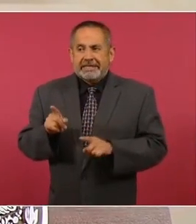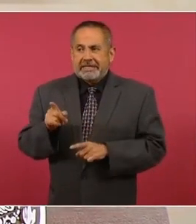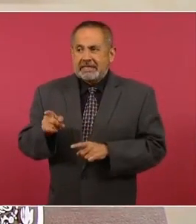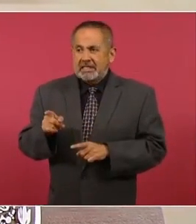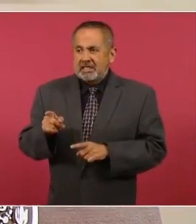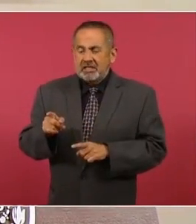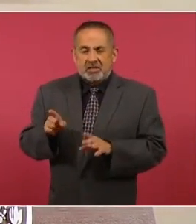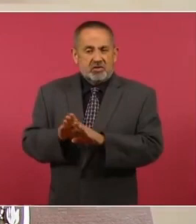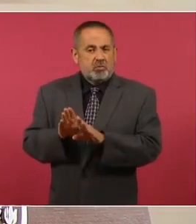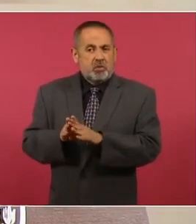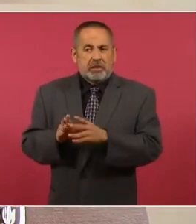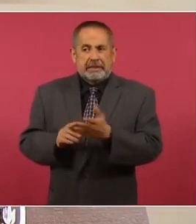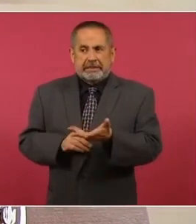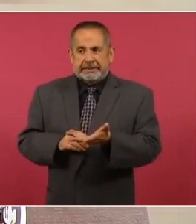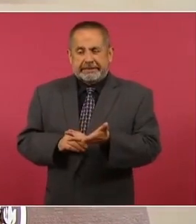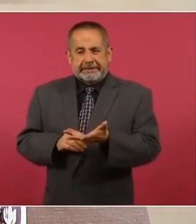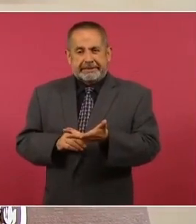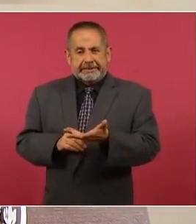afición